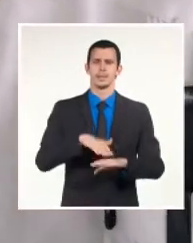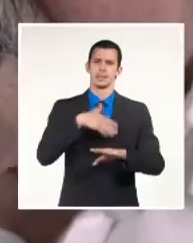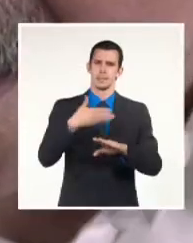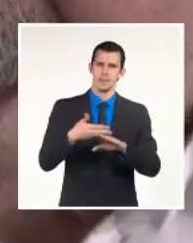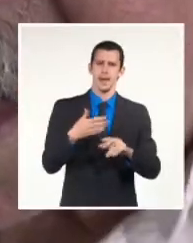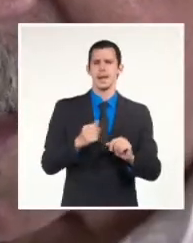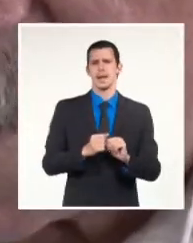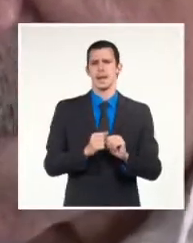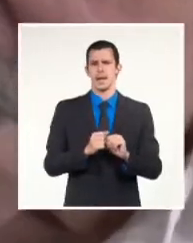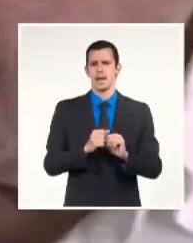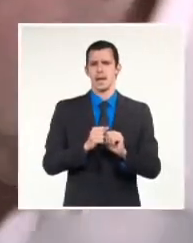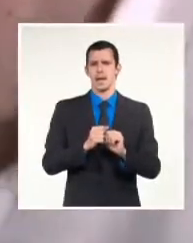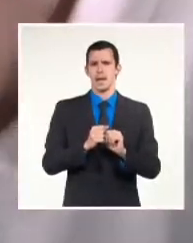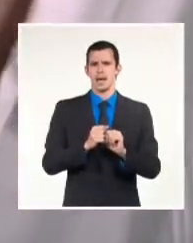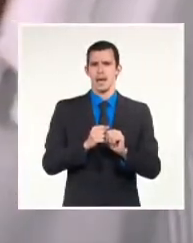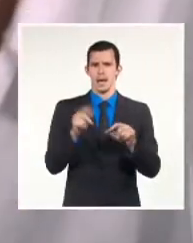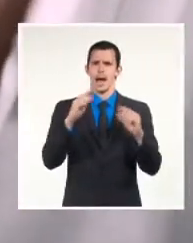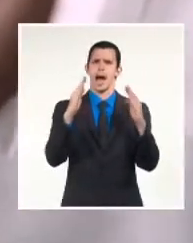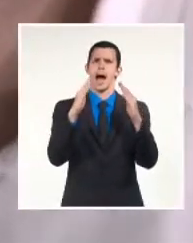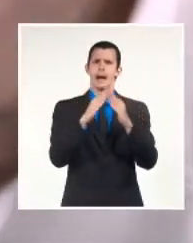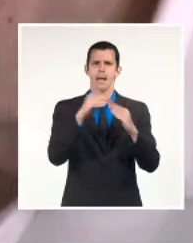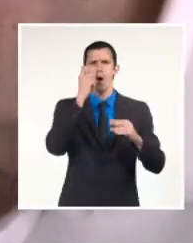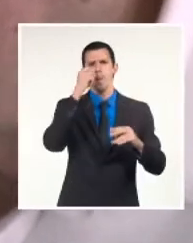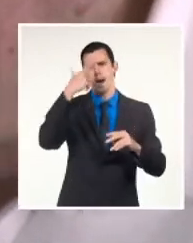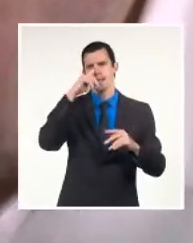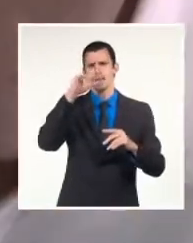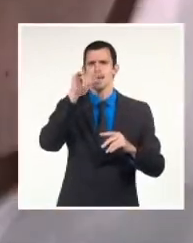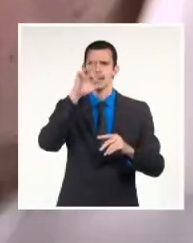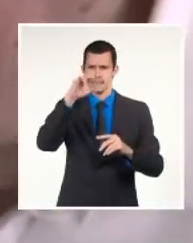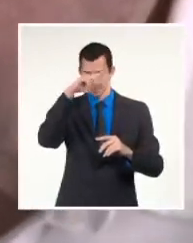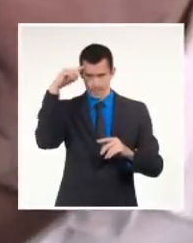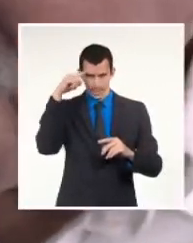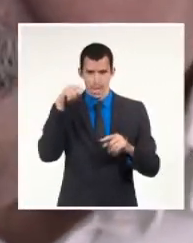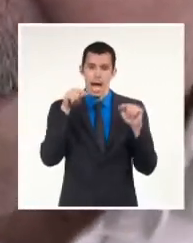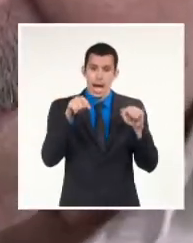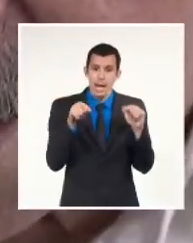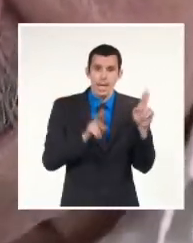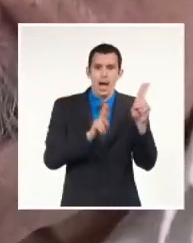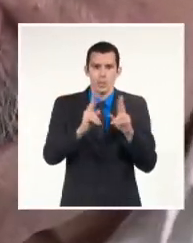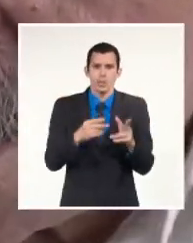ella. El que mejor sabía usar el arma era Irving, porque había